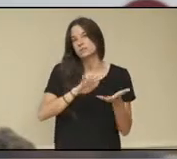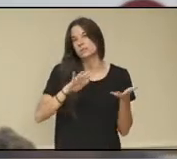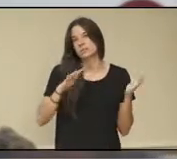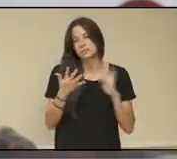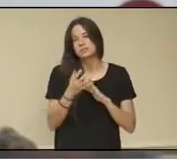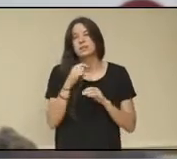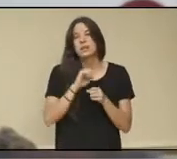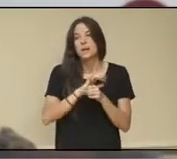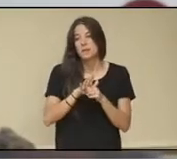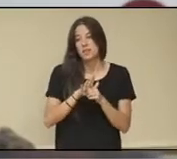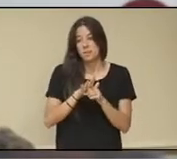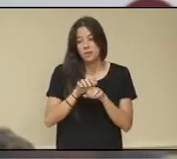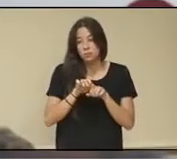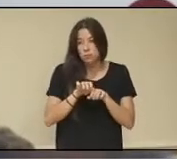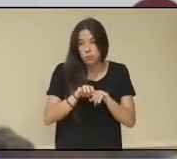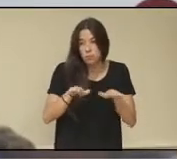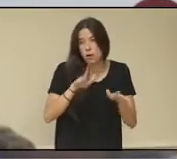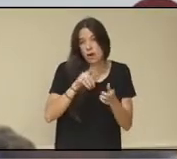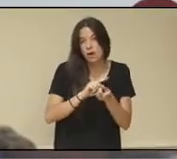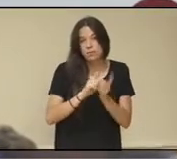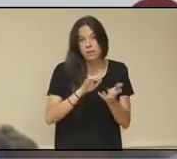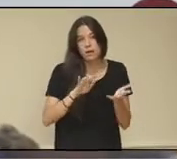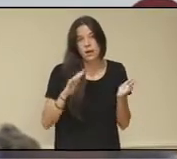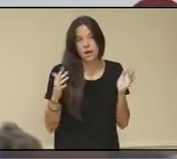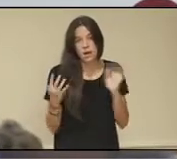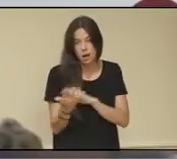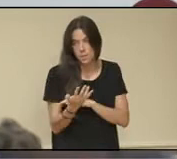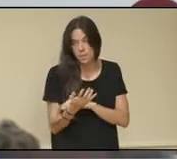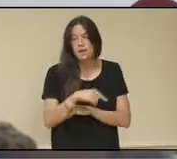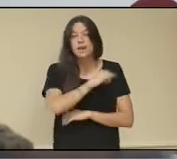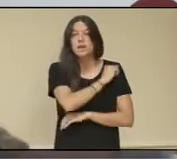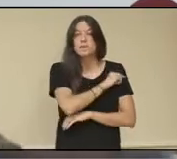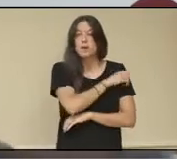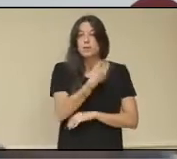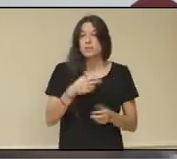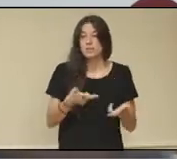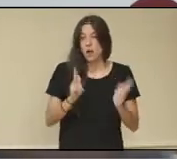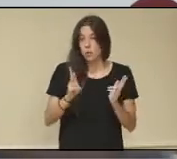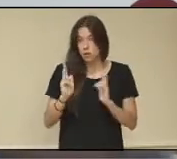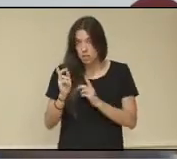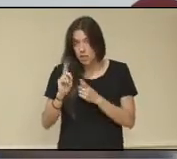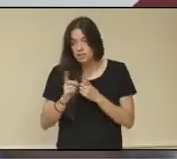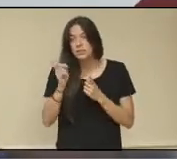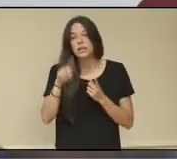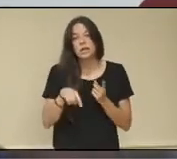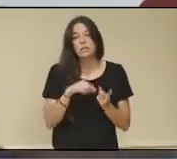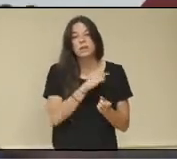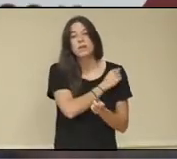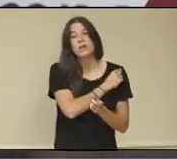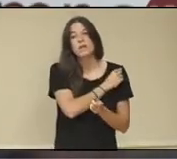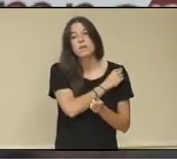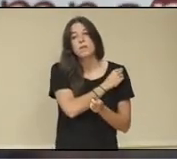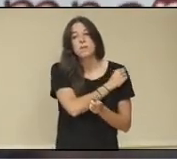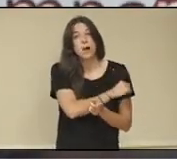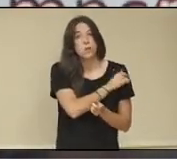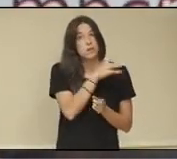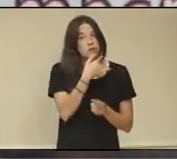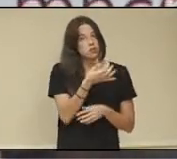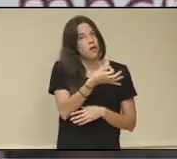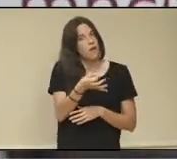pandemia. Todas las que se han autorizado y las que están resultando tan